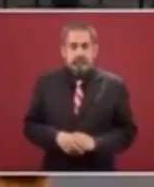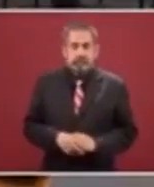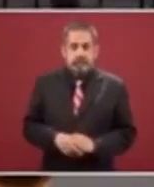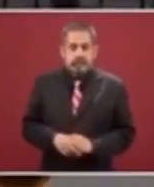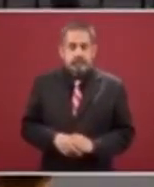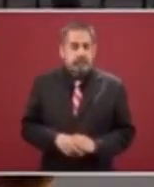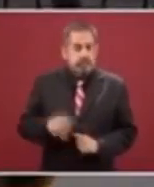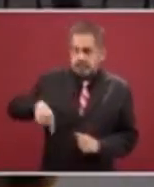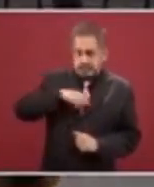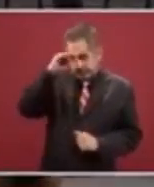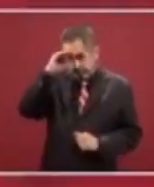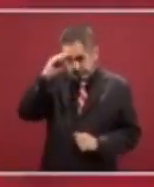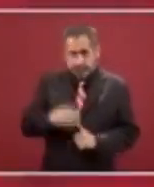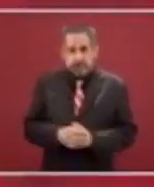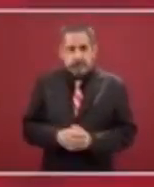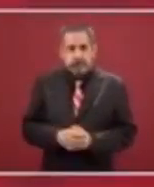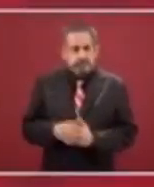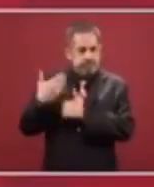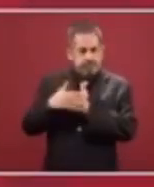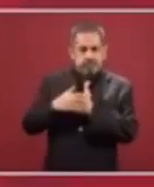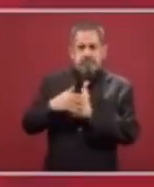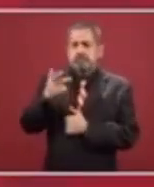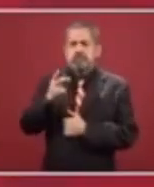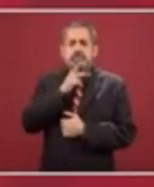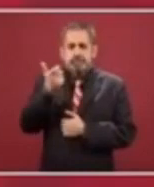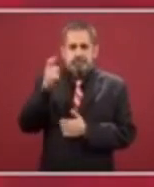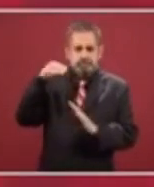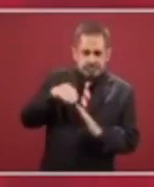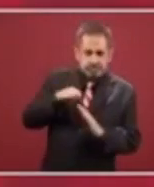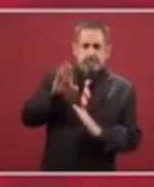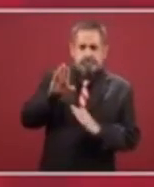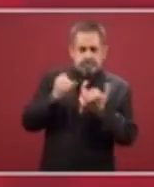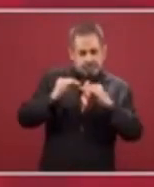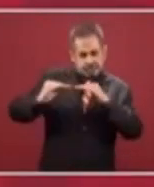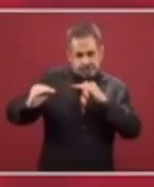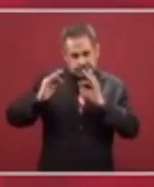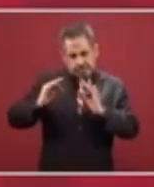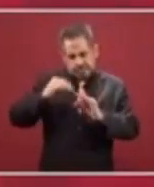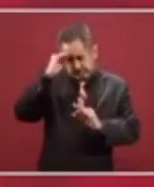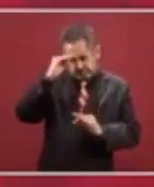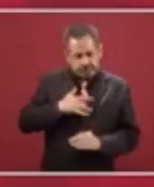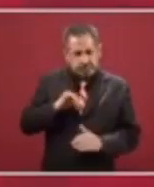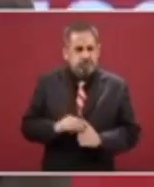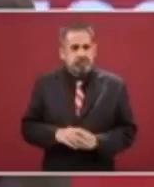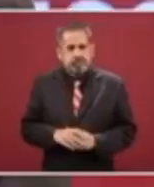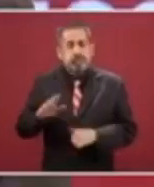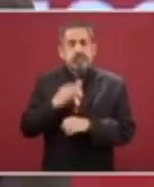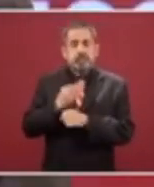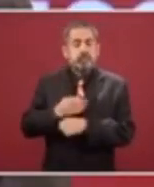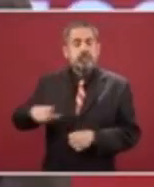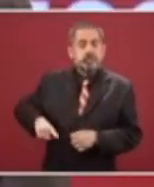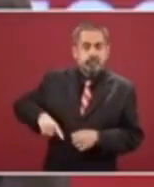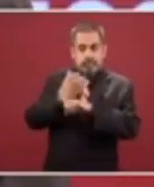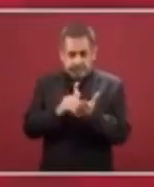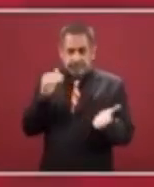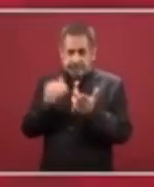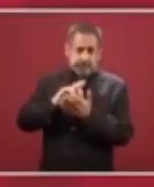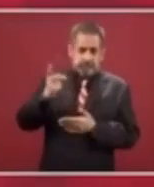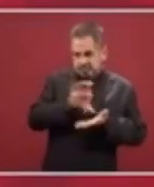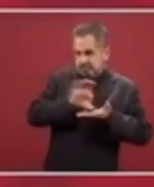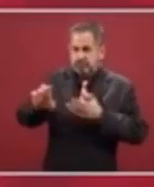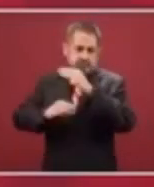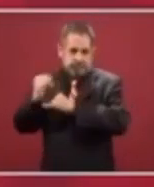Nosotros pensamos que se va a estabilizar la economía mundial porque está interviniendo el gobierno de Estados Unidos